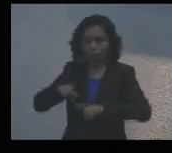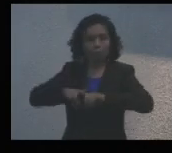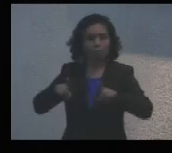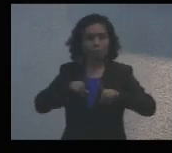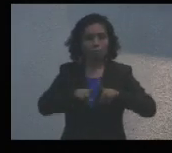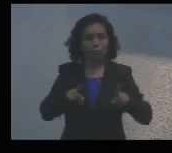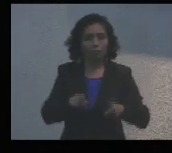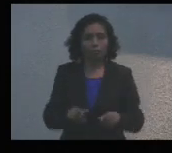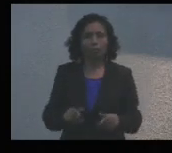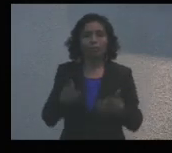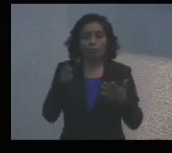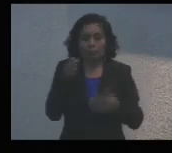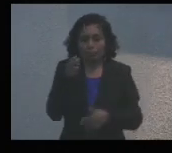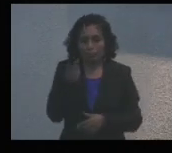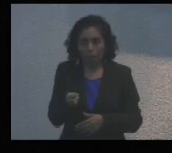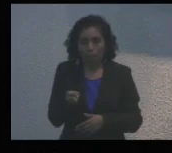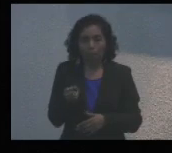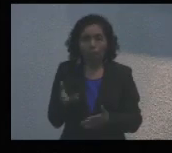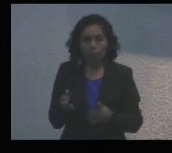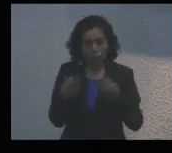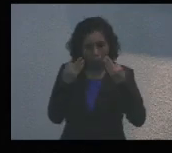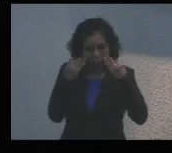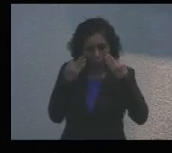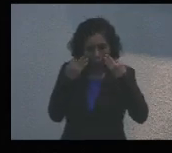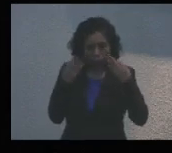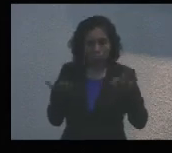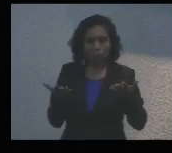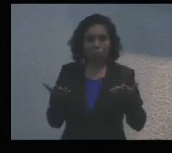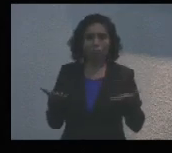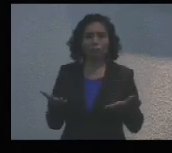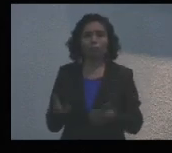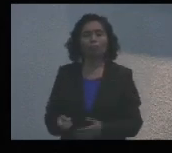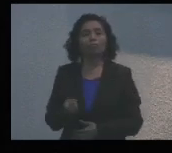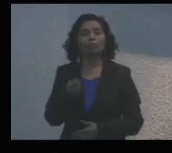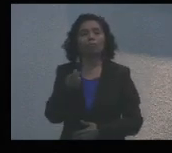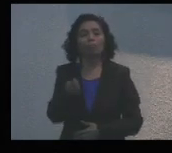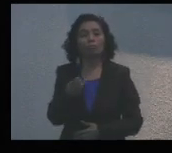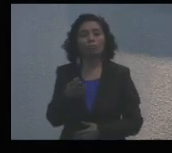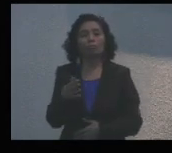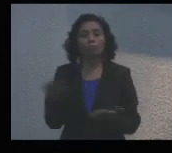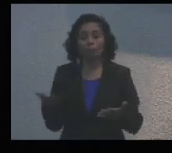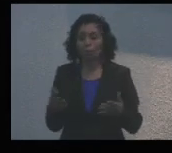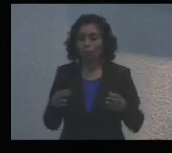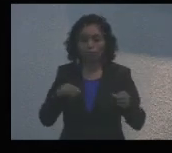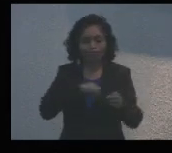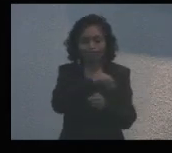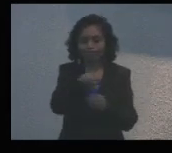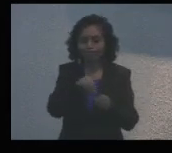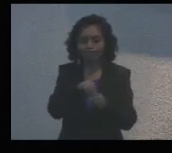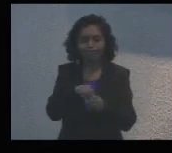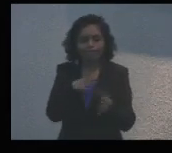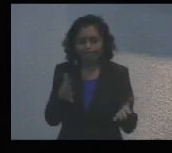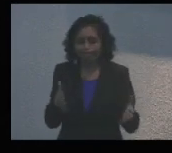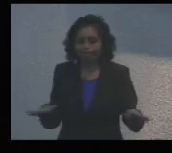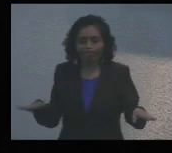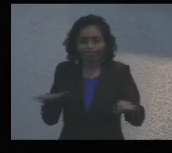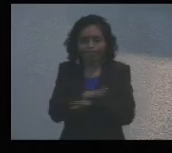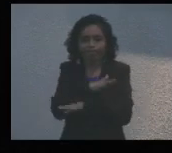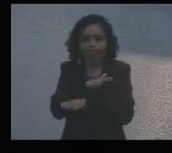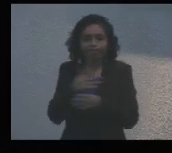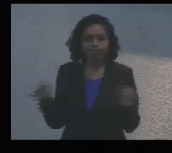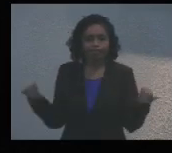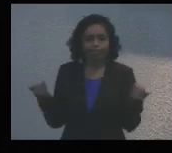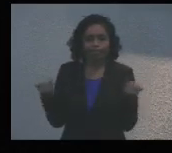Y esta legislatura lo puede atestiguar. Una manera de decirlo: todos cabemos en el cambio, todos tenemos algo